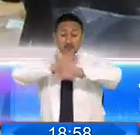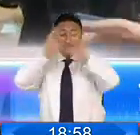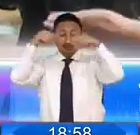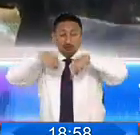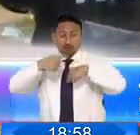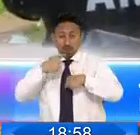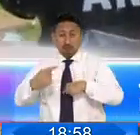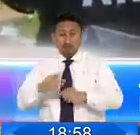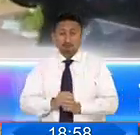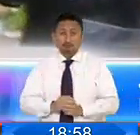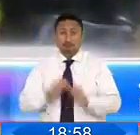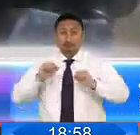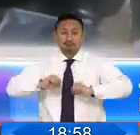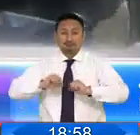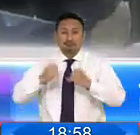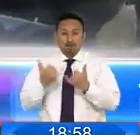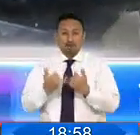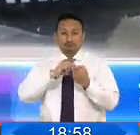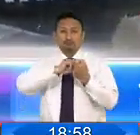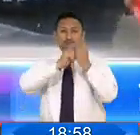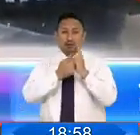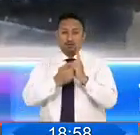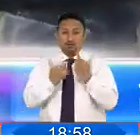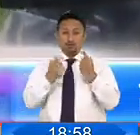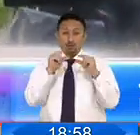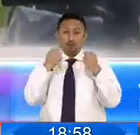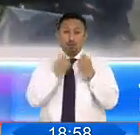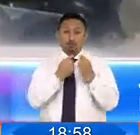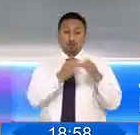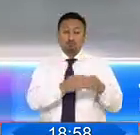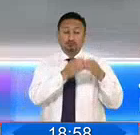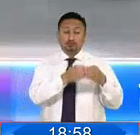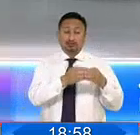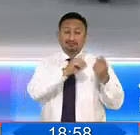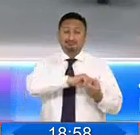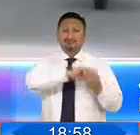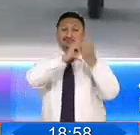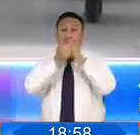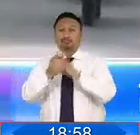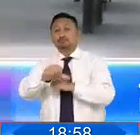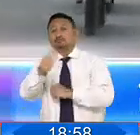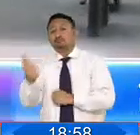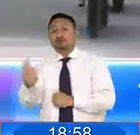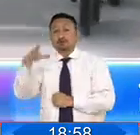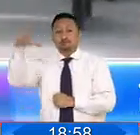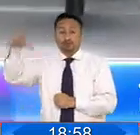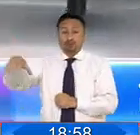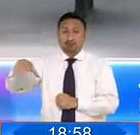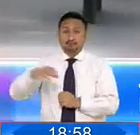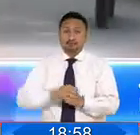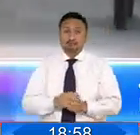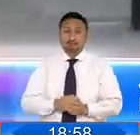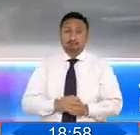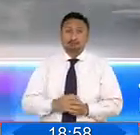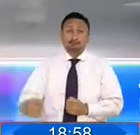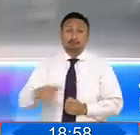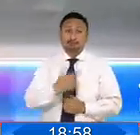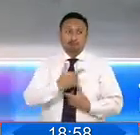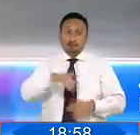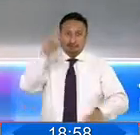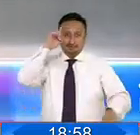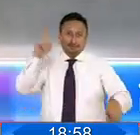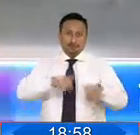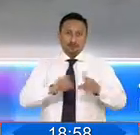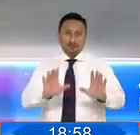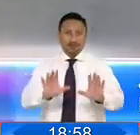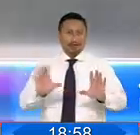había manifestado que existirían cambios y que un grupo de PPLs sería trasladado hasta otra prisión, algo que no estaban